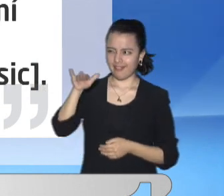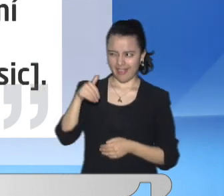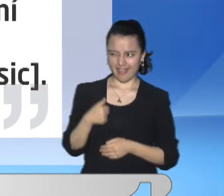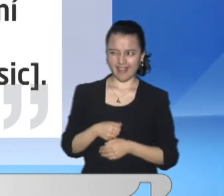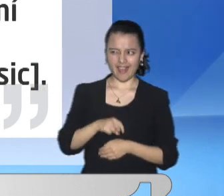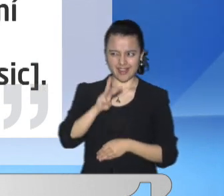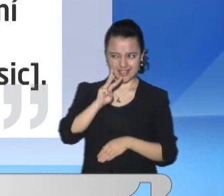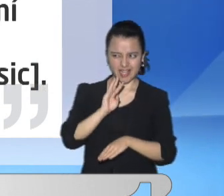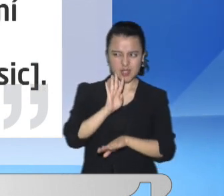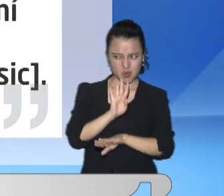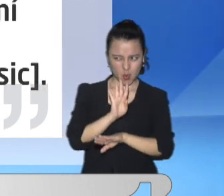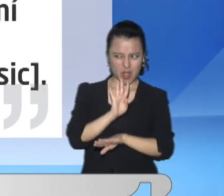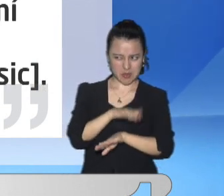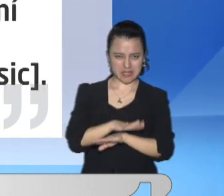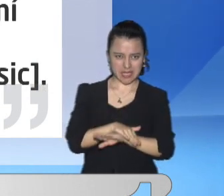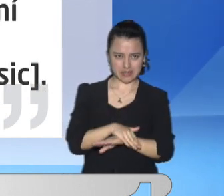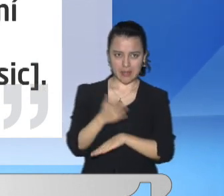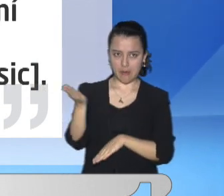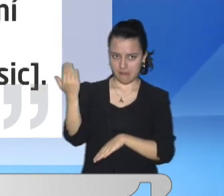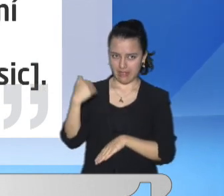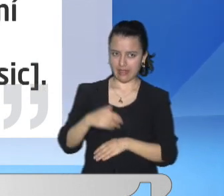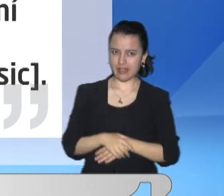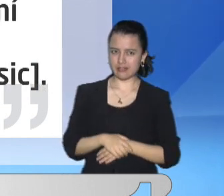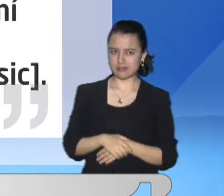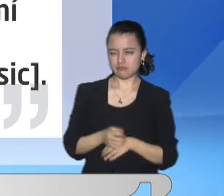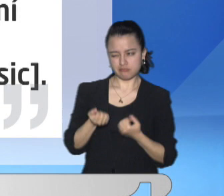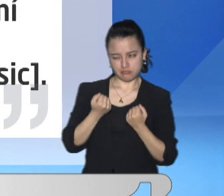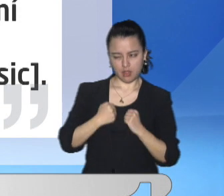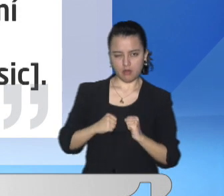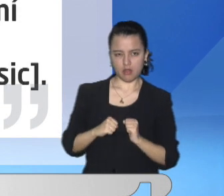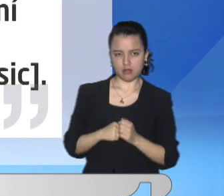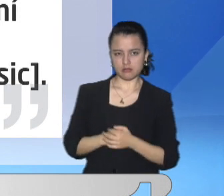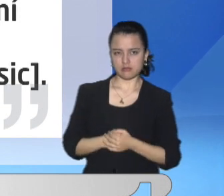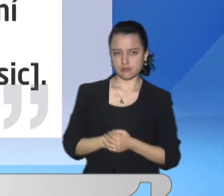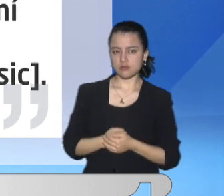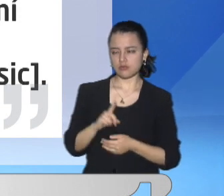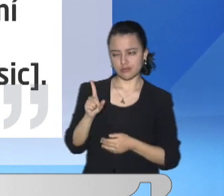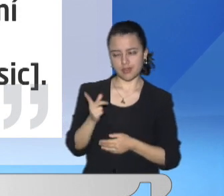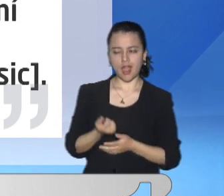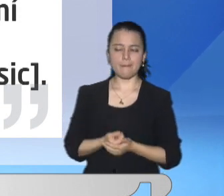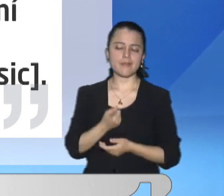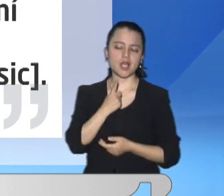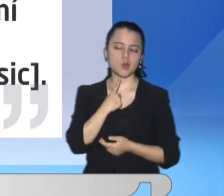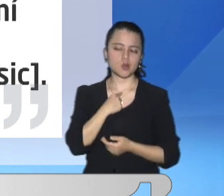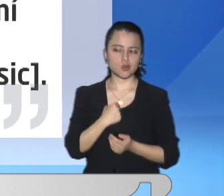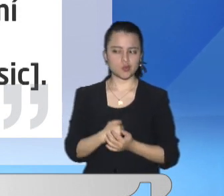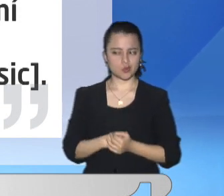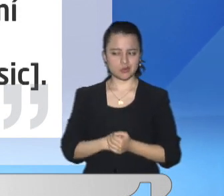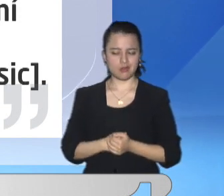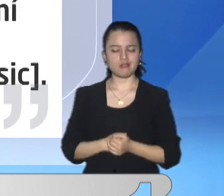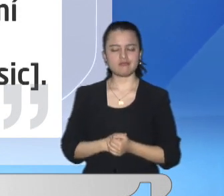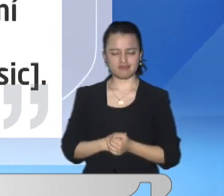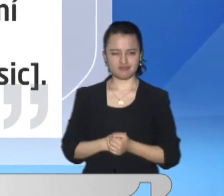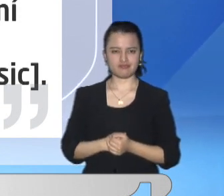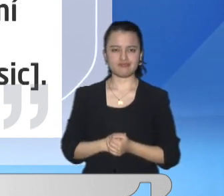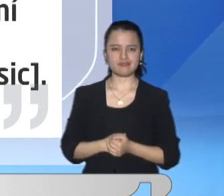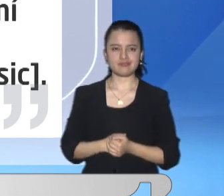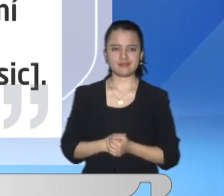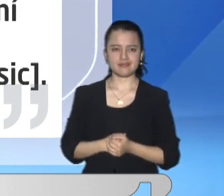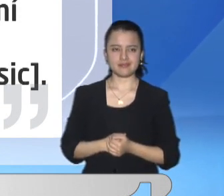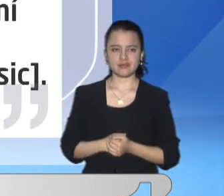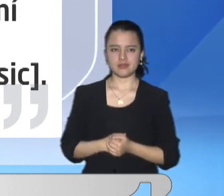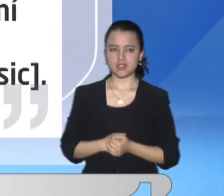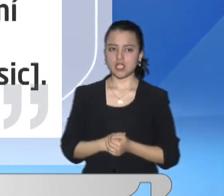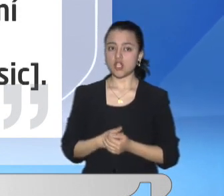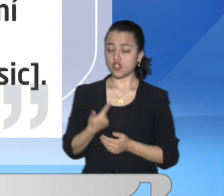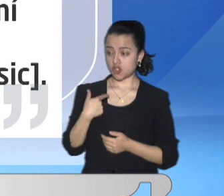4, que no hay nadie aquí. Ya todo el mundo lleva. Entonces, yo hago un esfuerzo, pero usted también, y yo quiero, además usted que